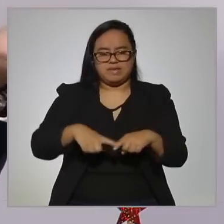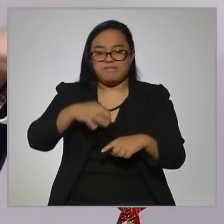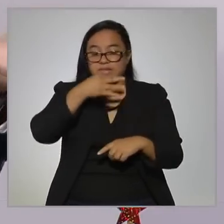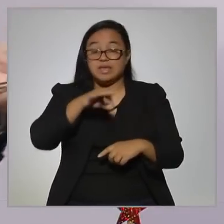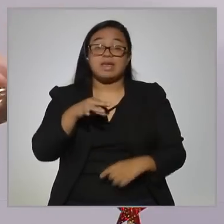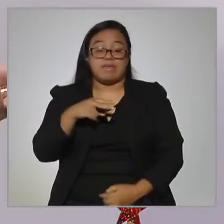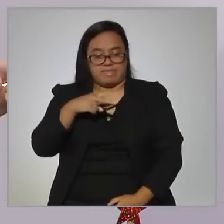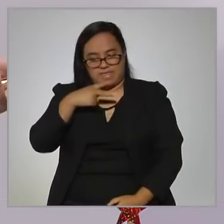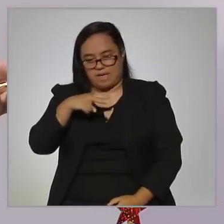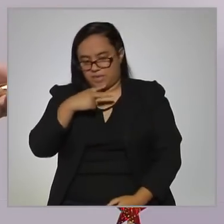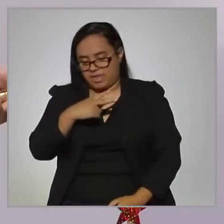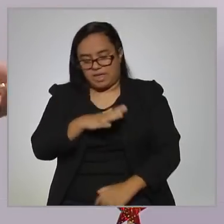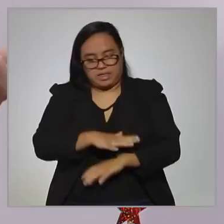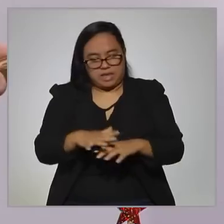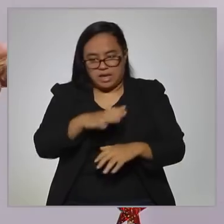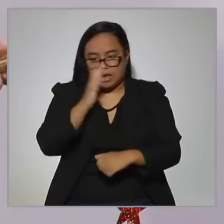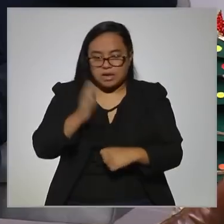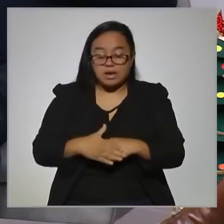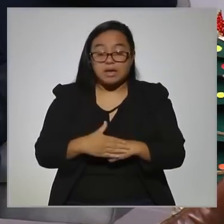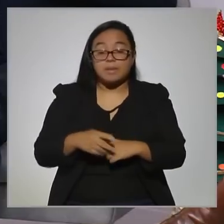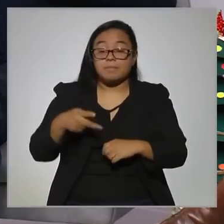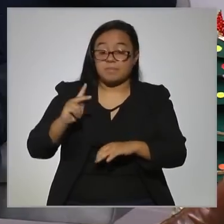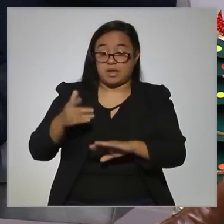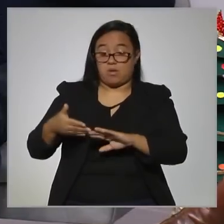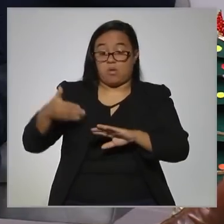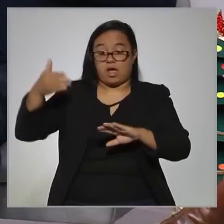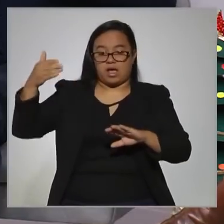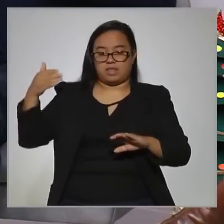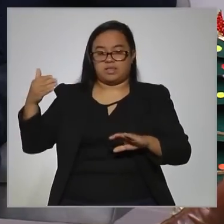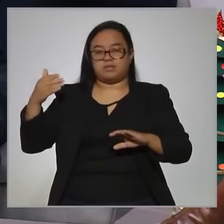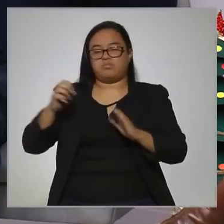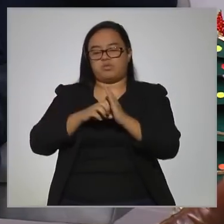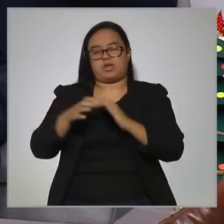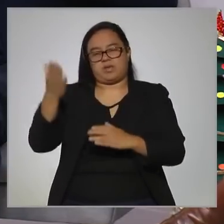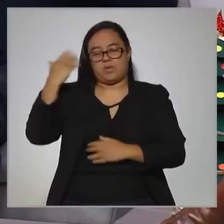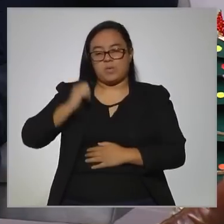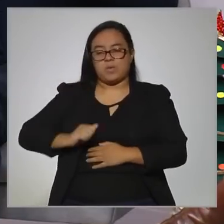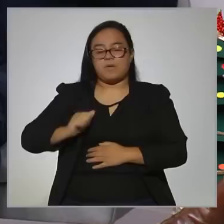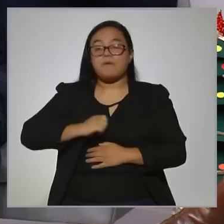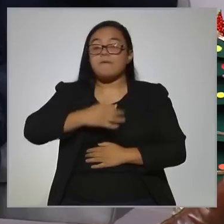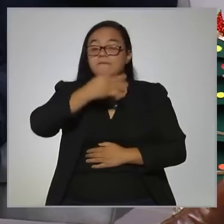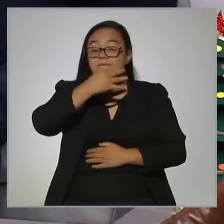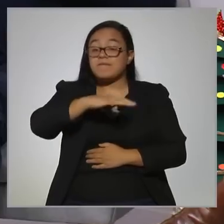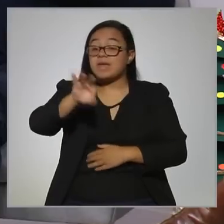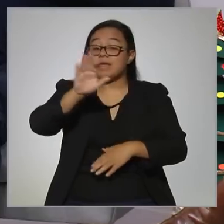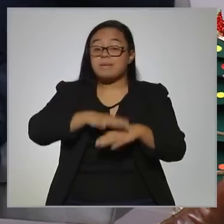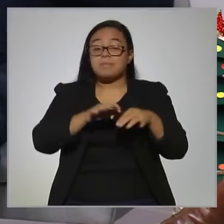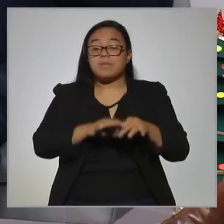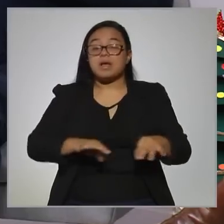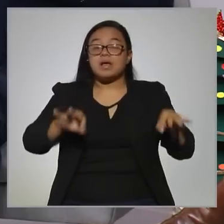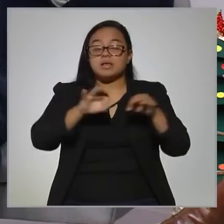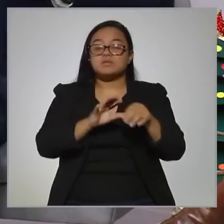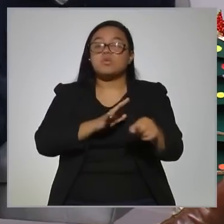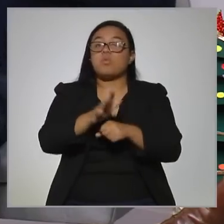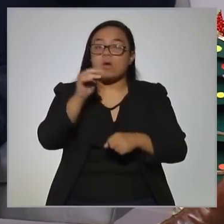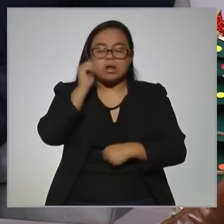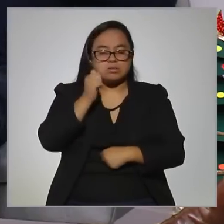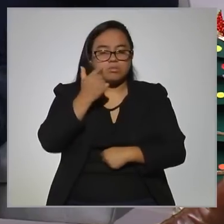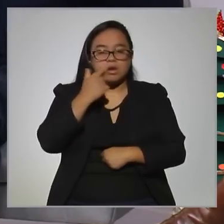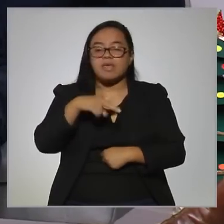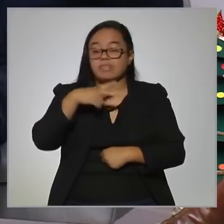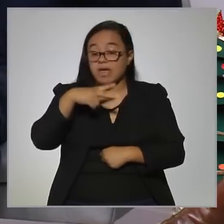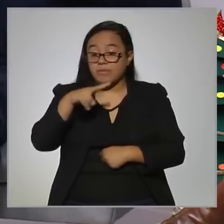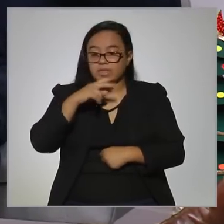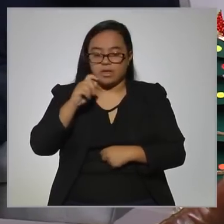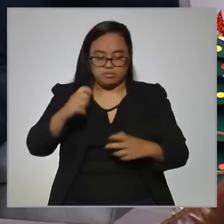Navidad, sin lugar a dudas, ¿no? Antes, por lo menos en mis tiempos, la fiesta más importante era la Navidad, ¿sí? Donde